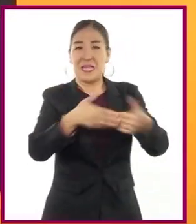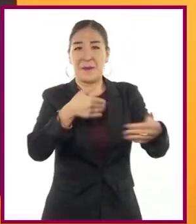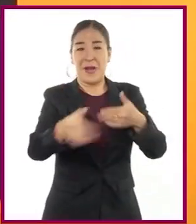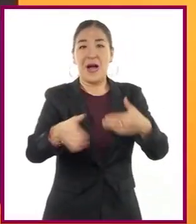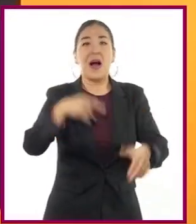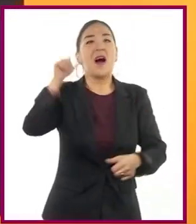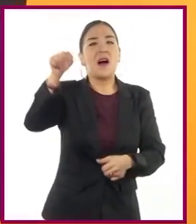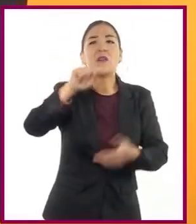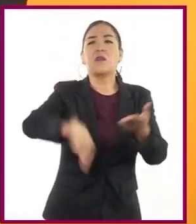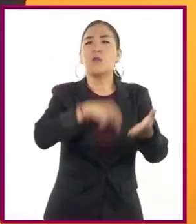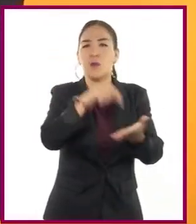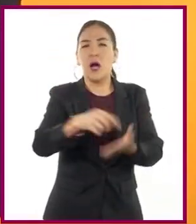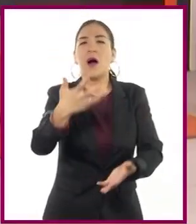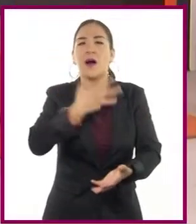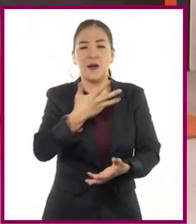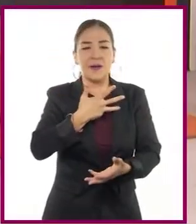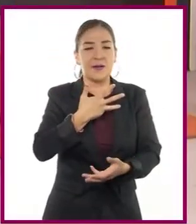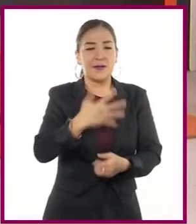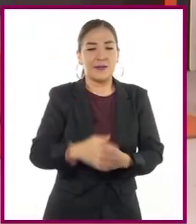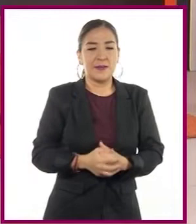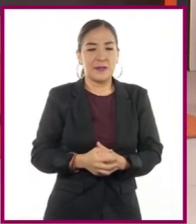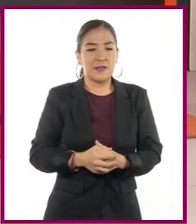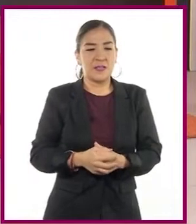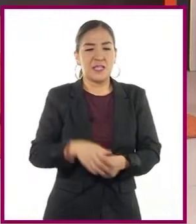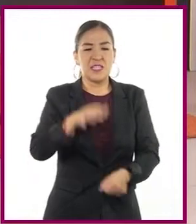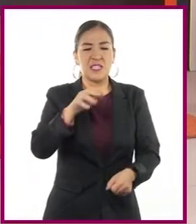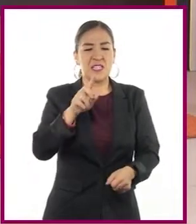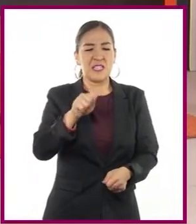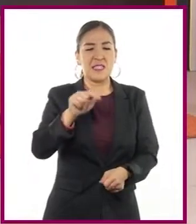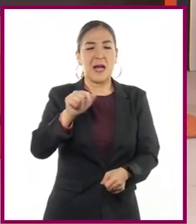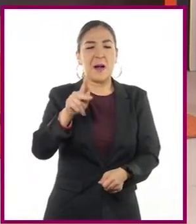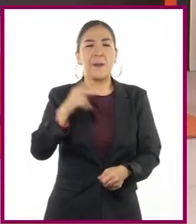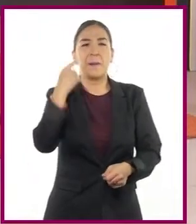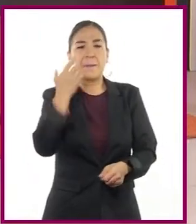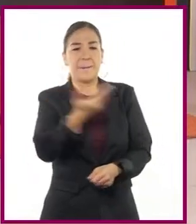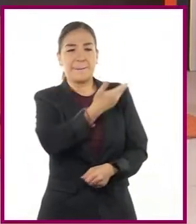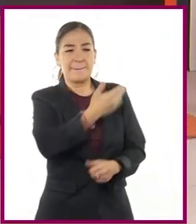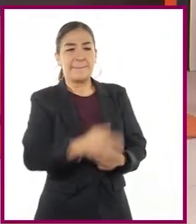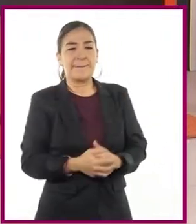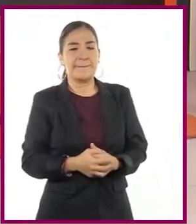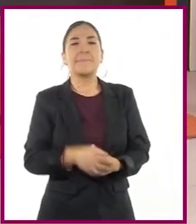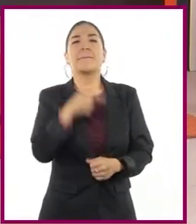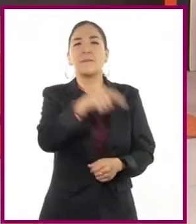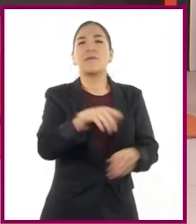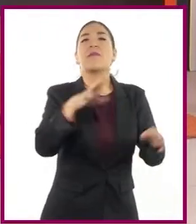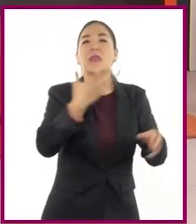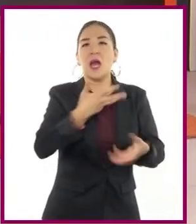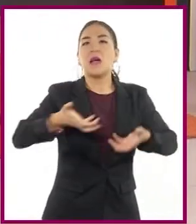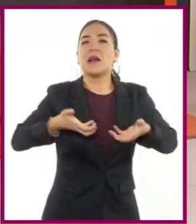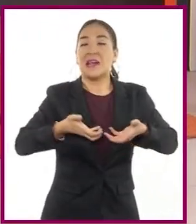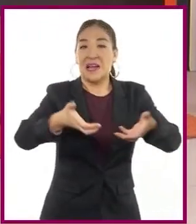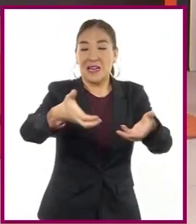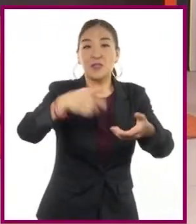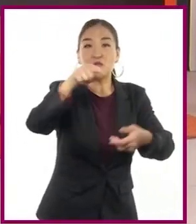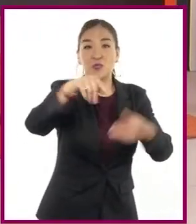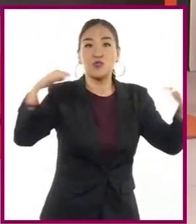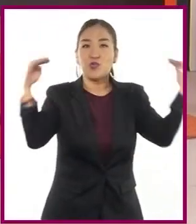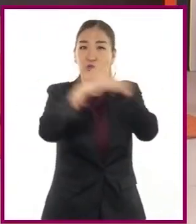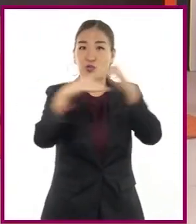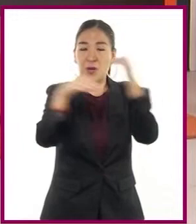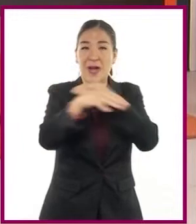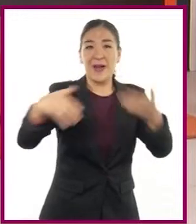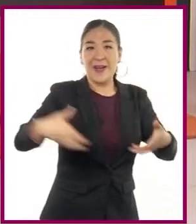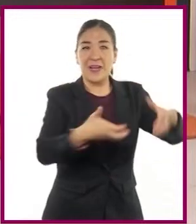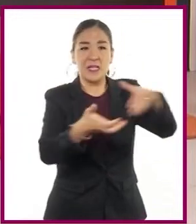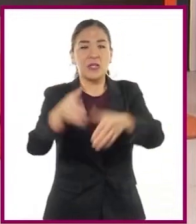un lugar llamado el Tapón del Darién? Es el único lugar donde la carretera panamericana que